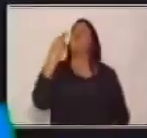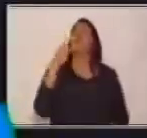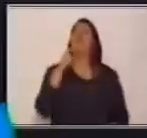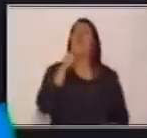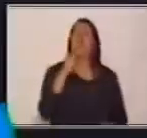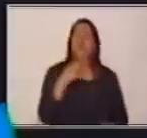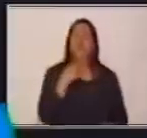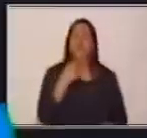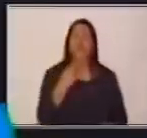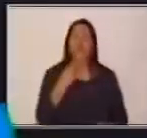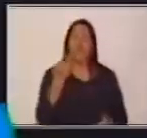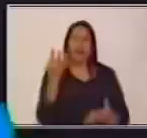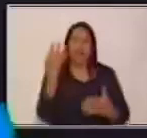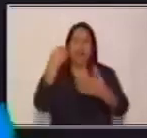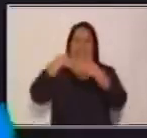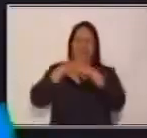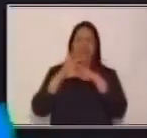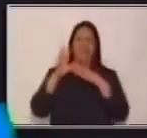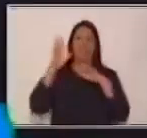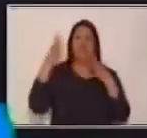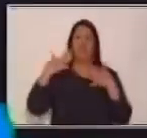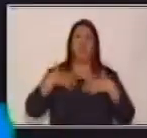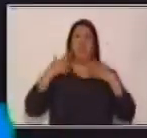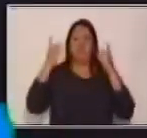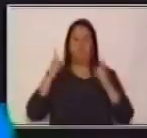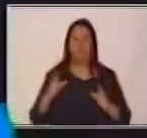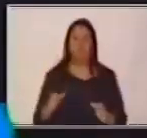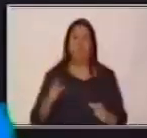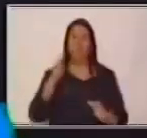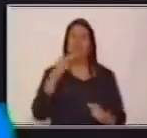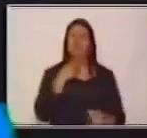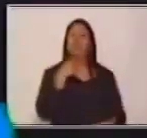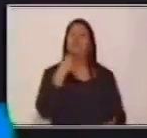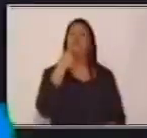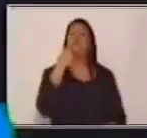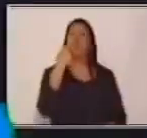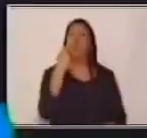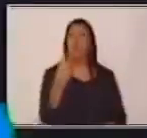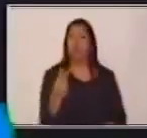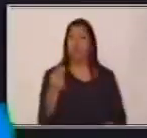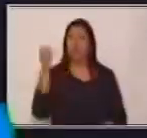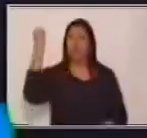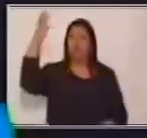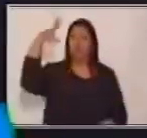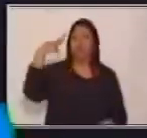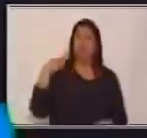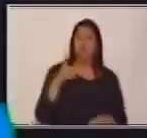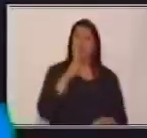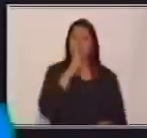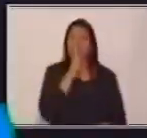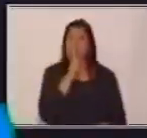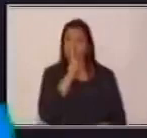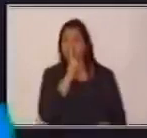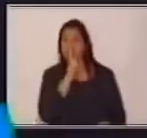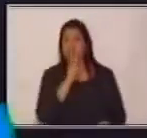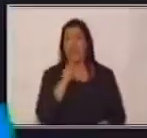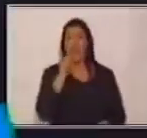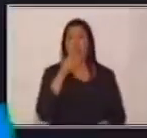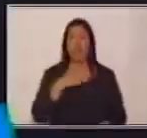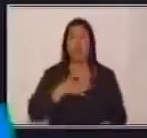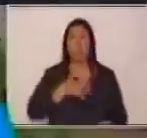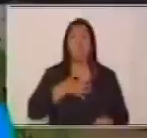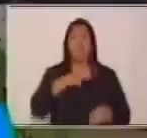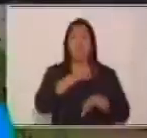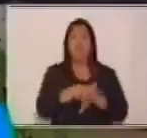de mis temores. Tu voz como rayo alumbra el silencio. En ti el eco. Son mis pasos